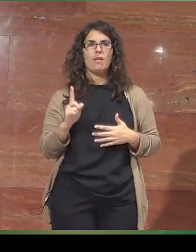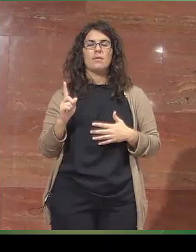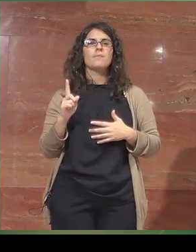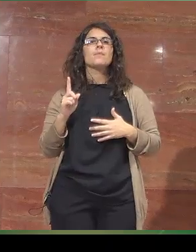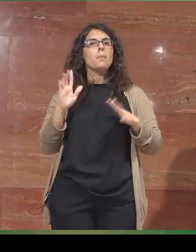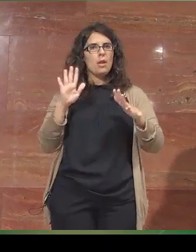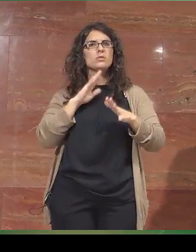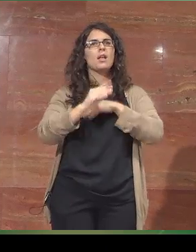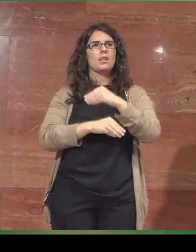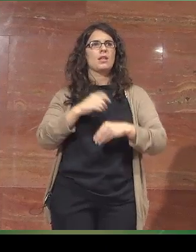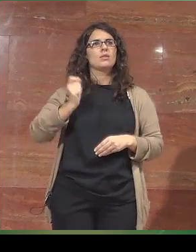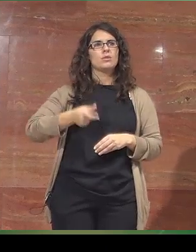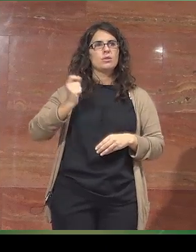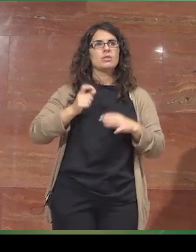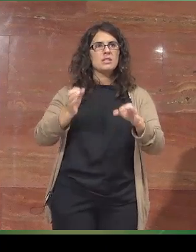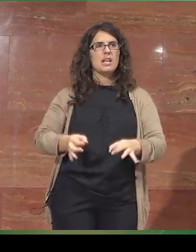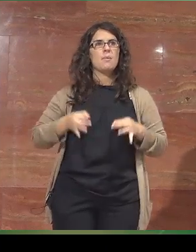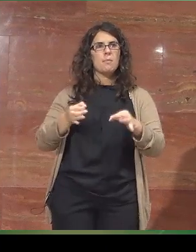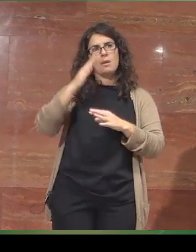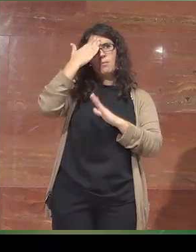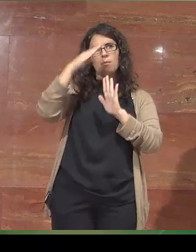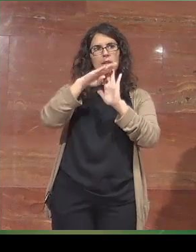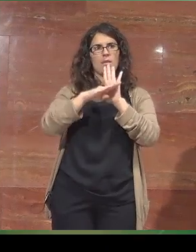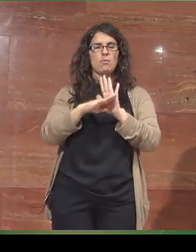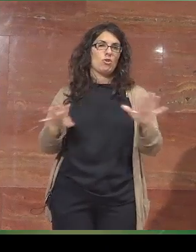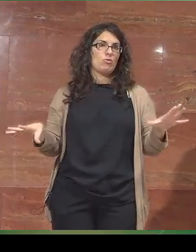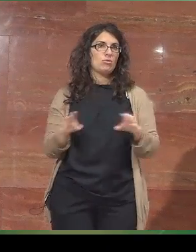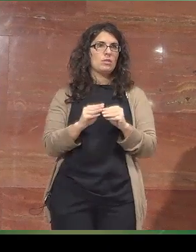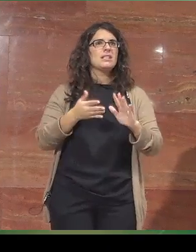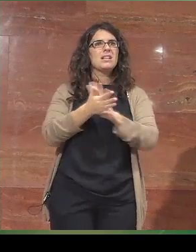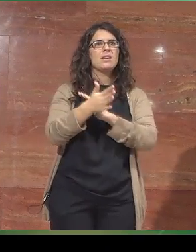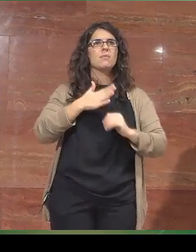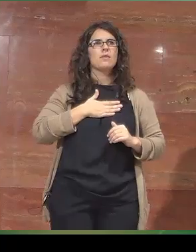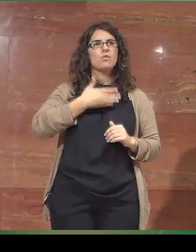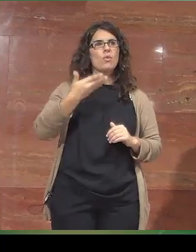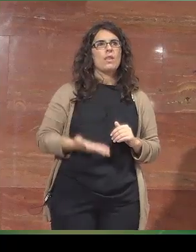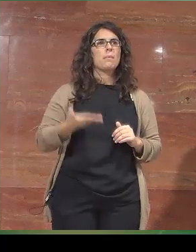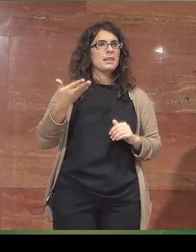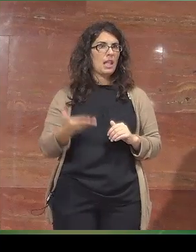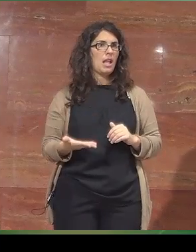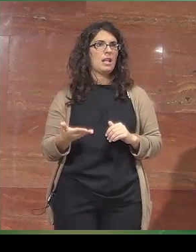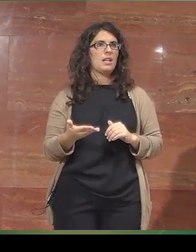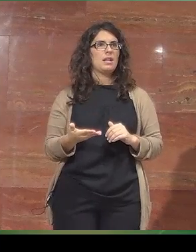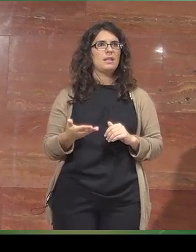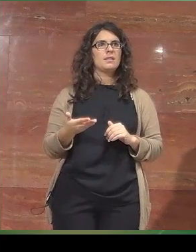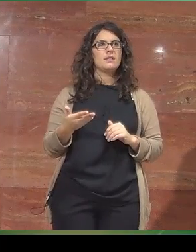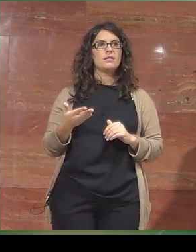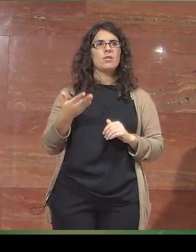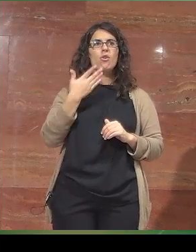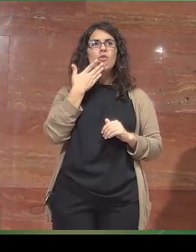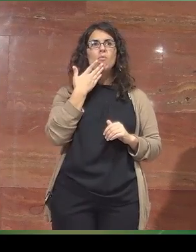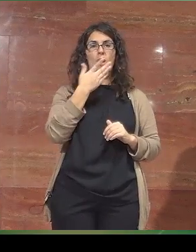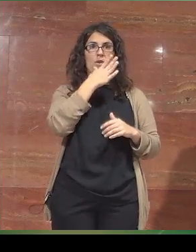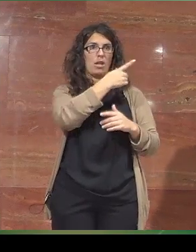operando sistemáticamente con ese tipo de principios. Por tanto, a mí me parece que es fundamental esa tensión, ese continuo